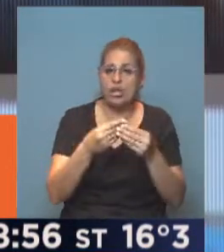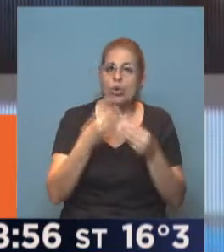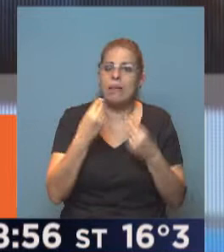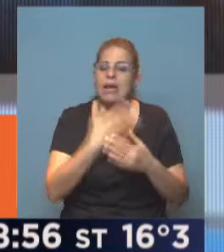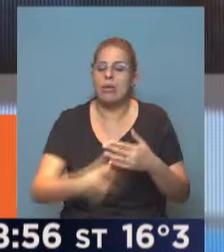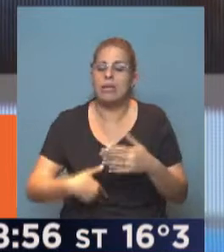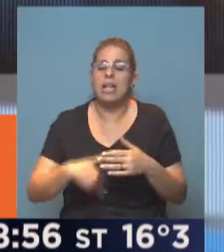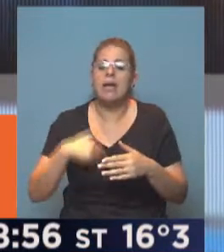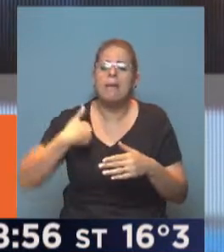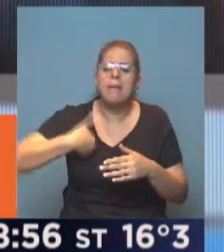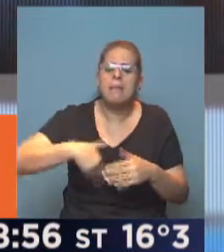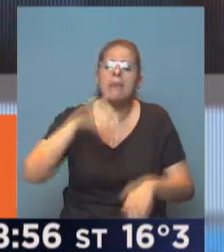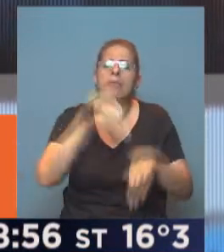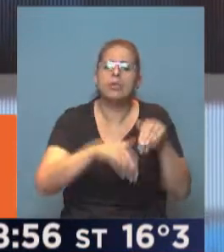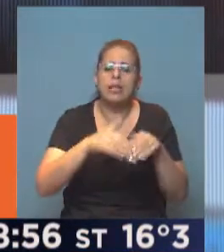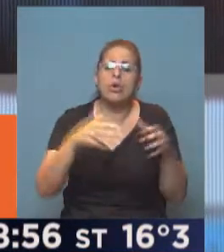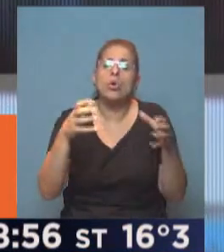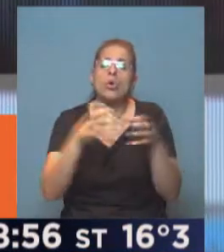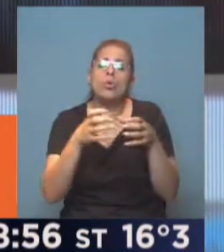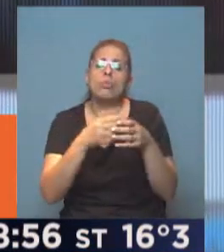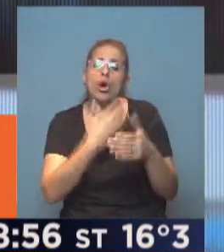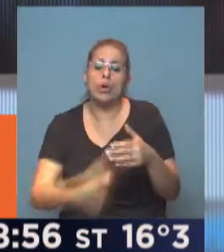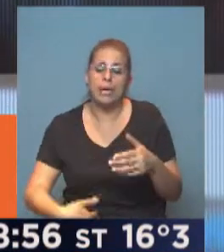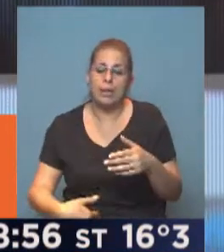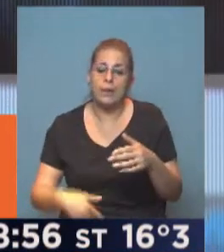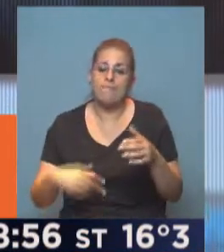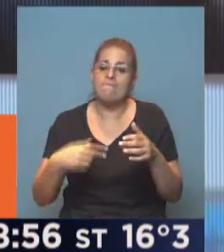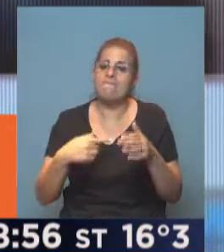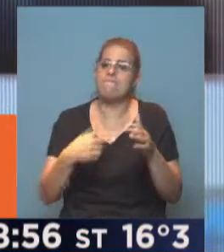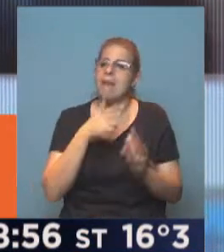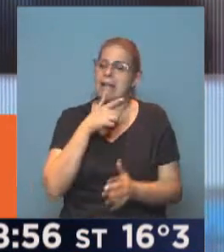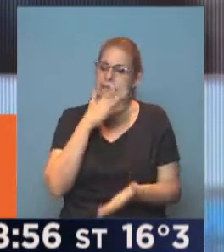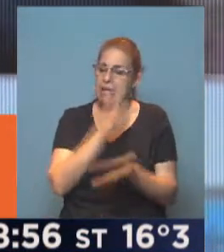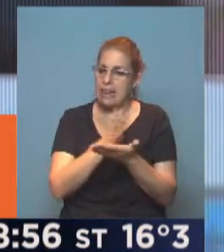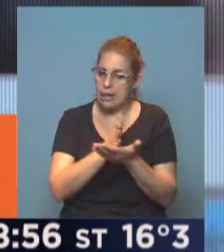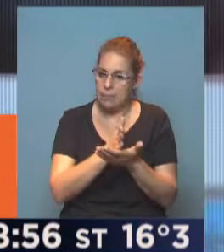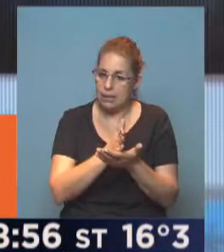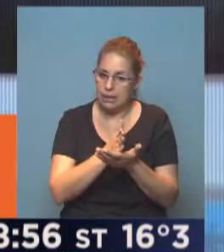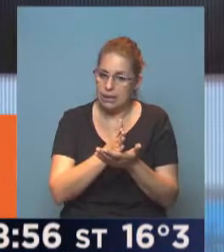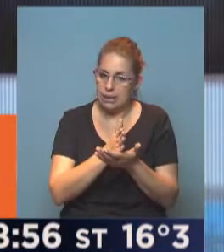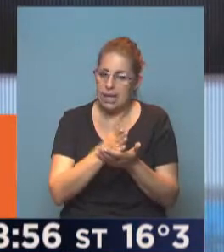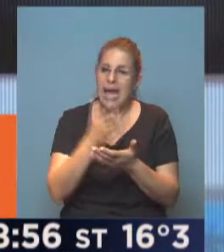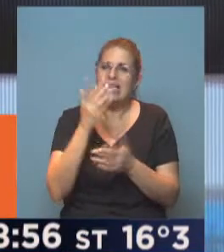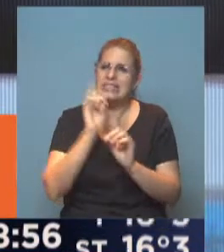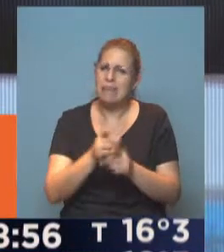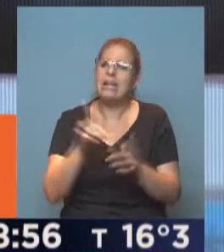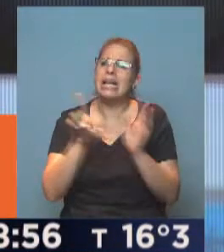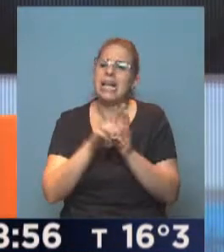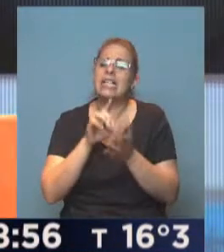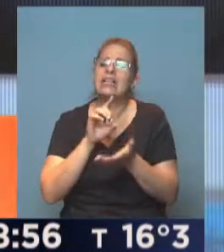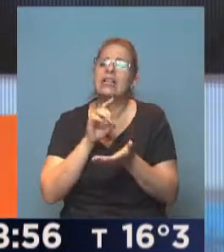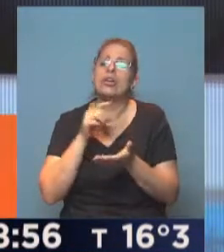venían votando con el oficialismo. Esto parece que fue un límite. También nos pasó con la ley antidespidos que el presidente